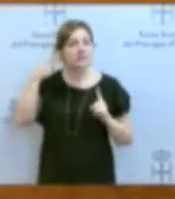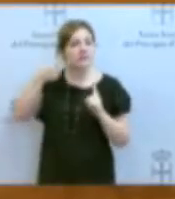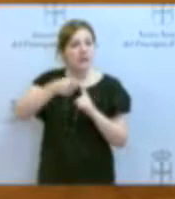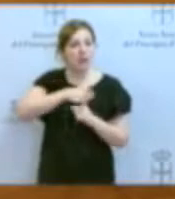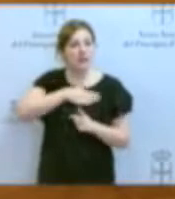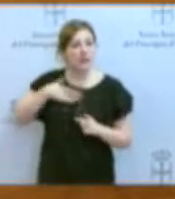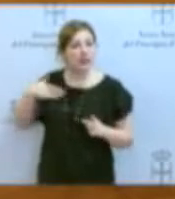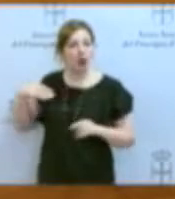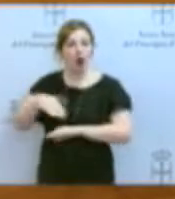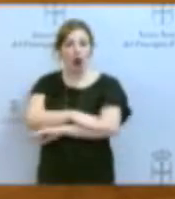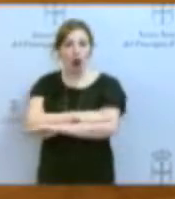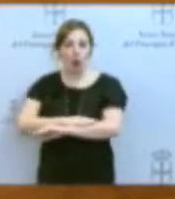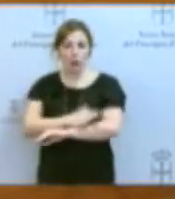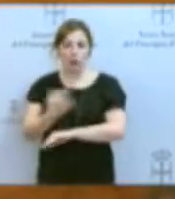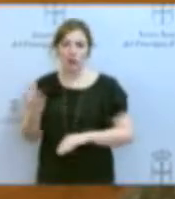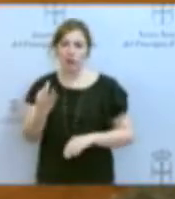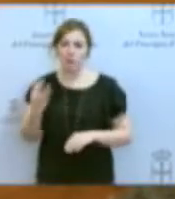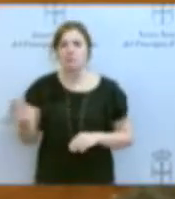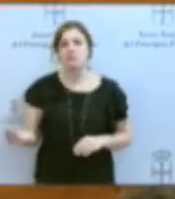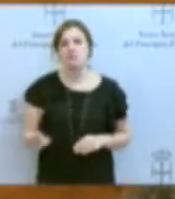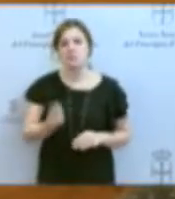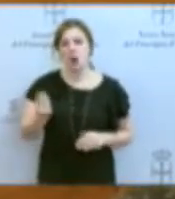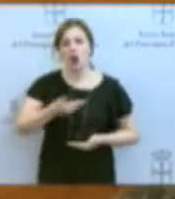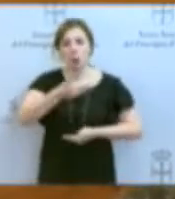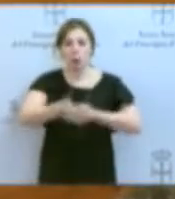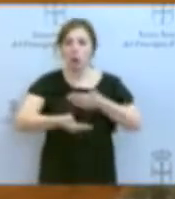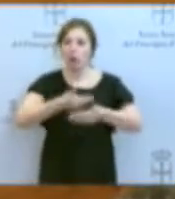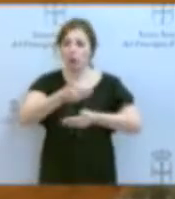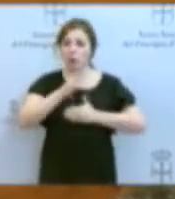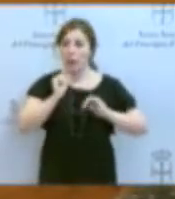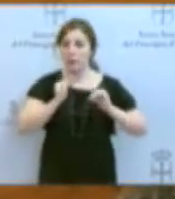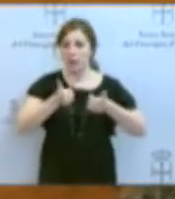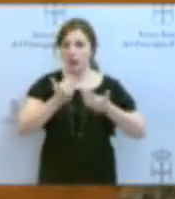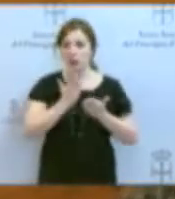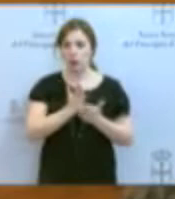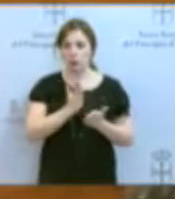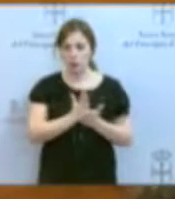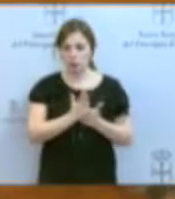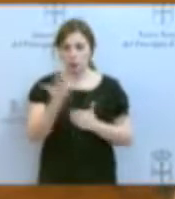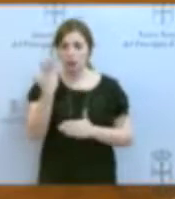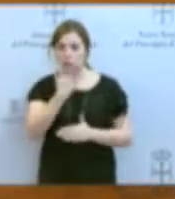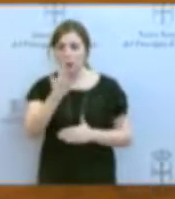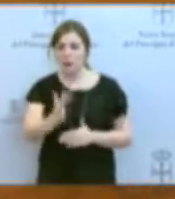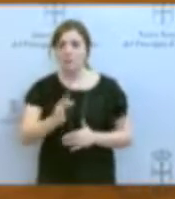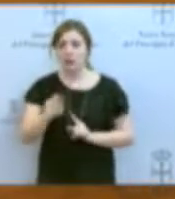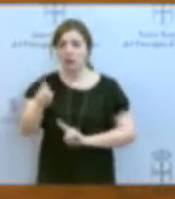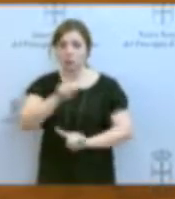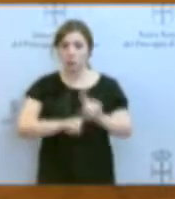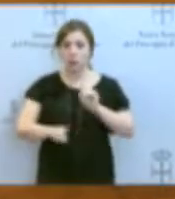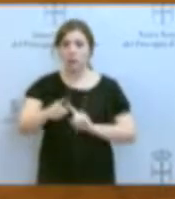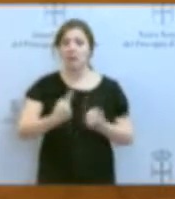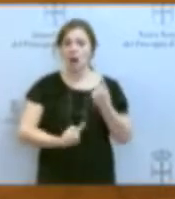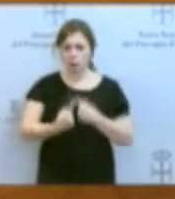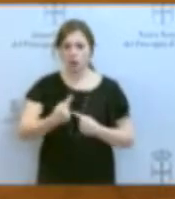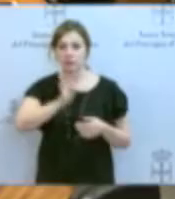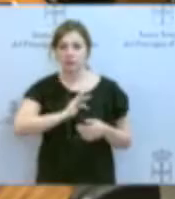es siempre mejorar en estos procesos de inicios de curso, en los que puede y hay, de hecho, algunos problemas que está usted en su derecho